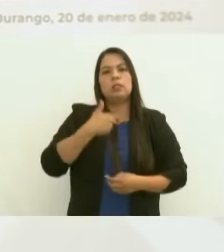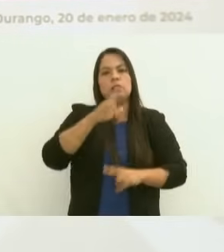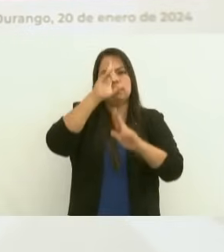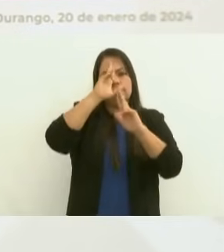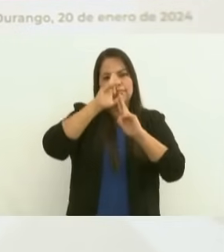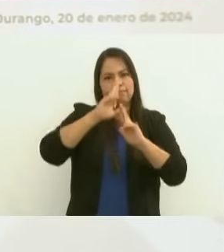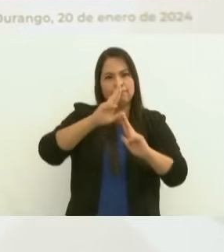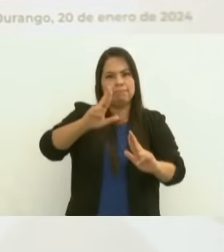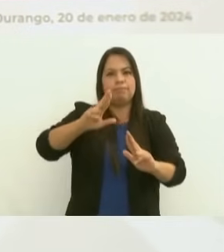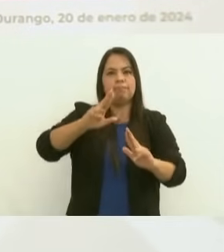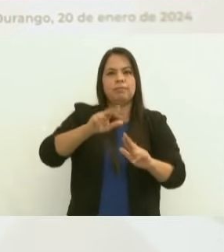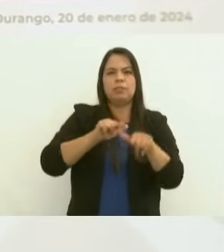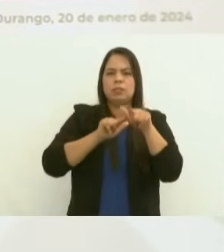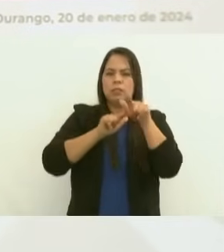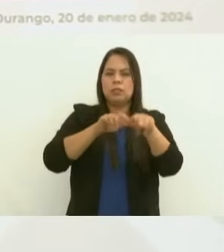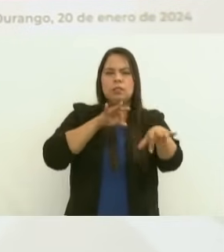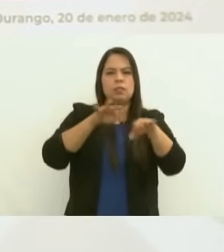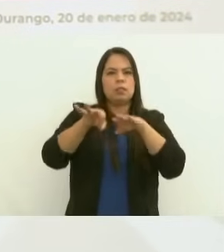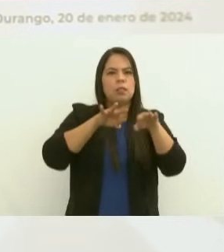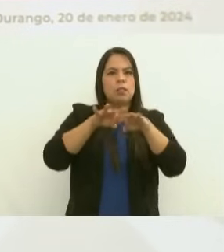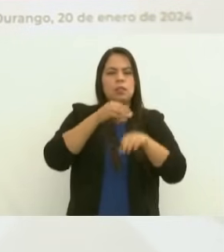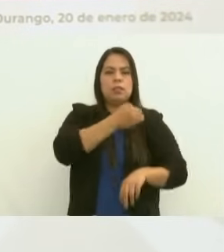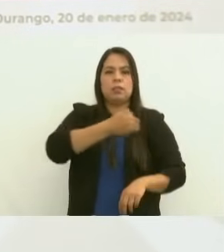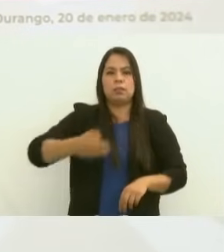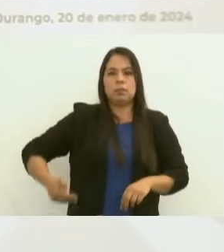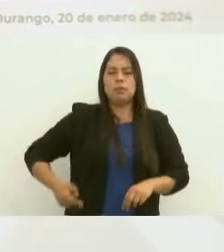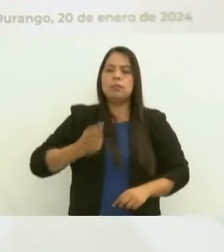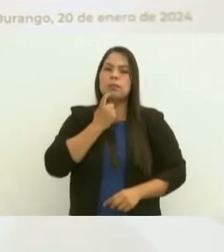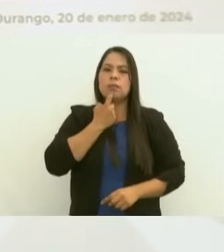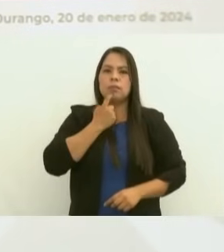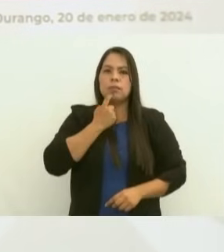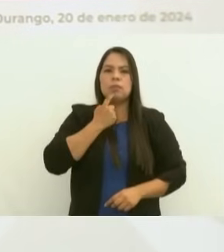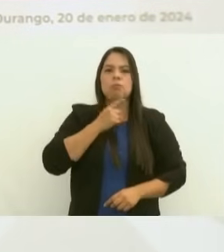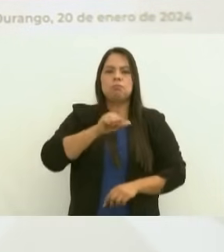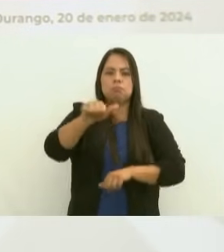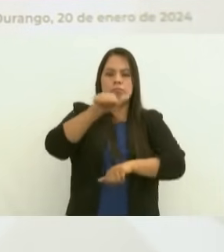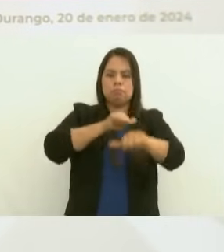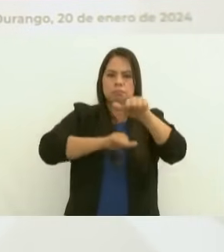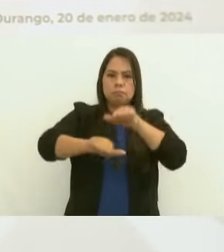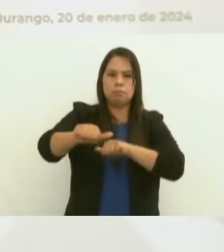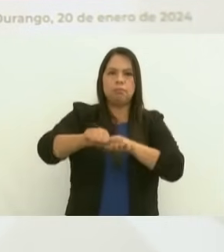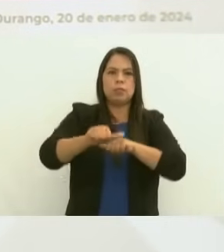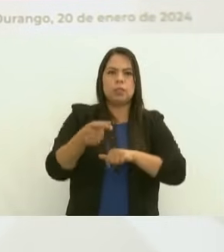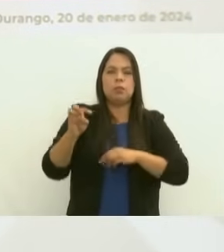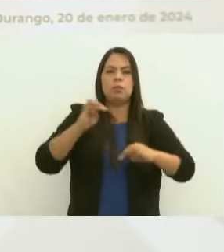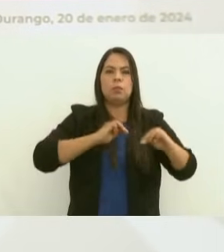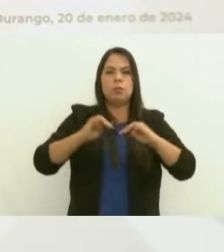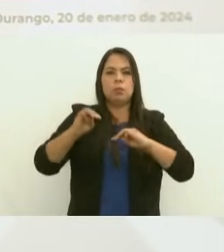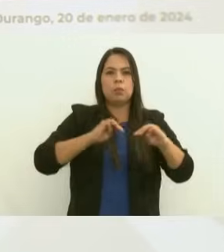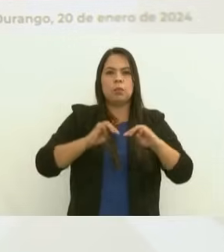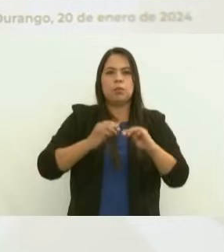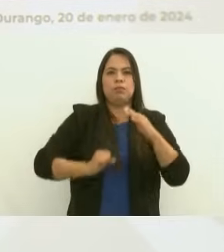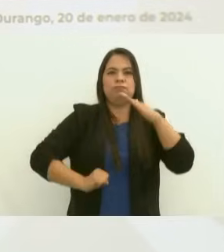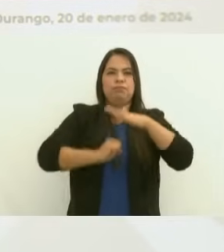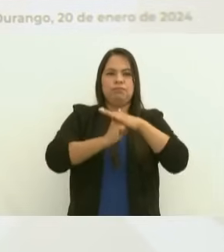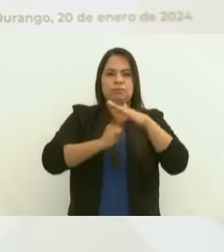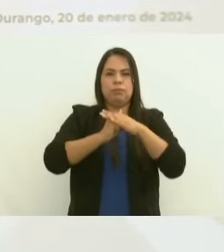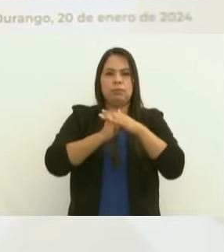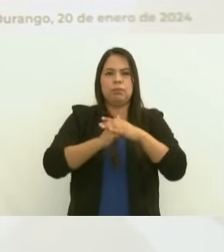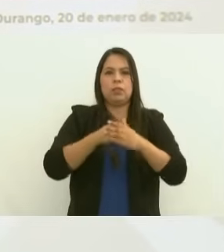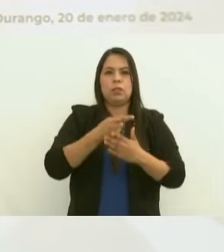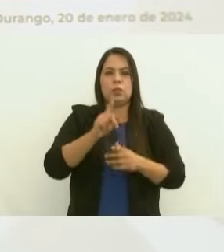servir en su gobierno, señor presidente, formar parte del relevo generacional de este movimiento que se fortalece en